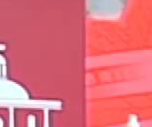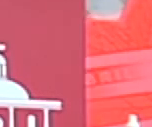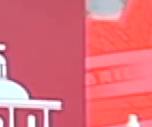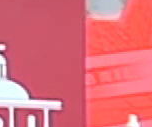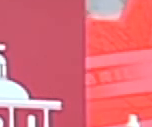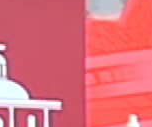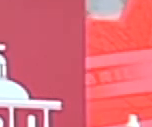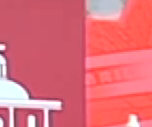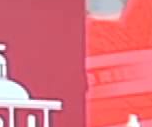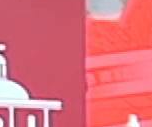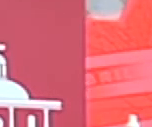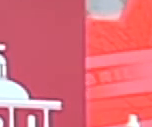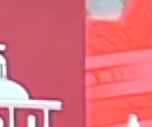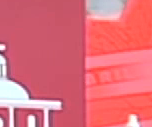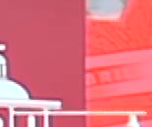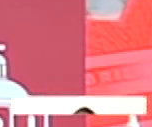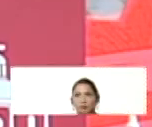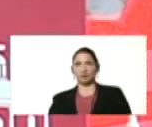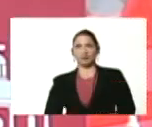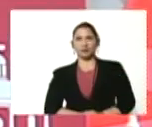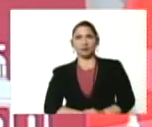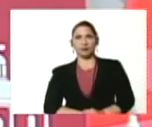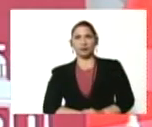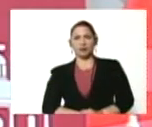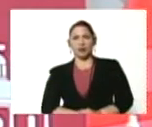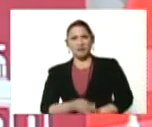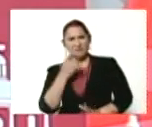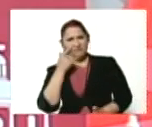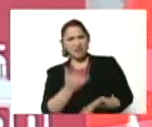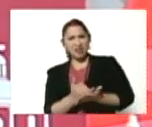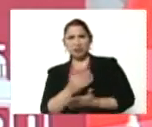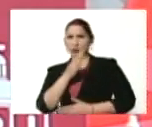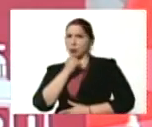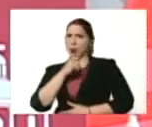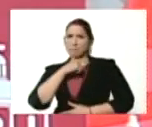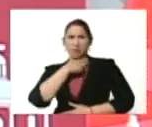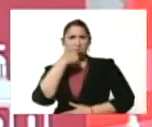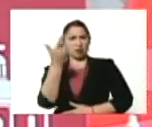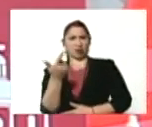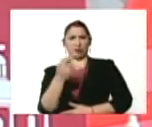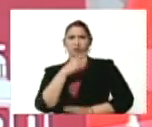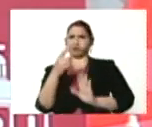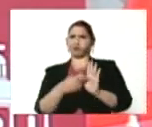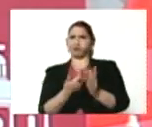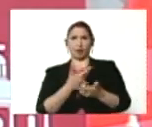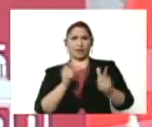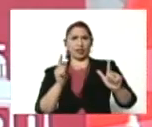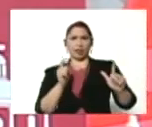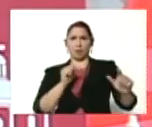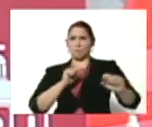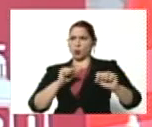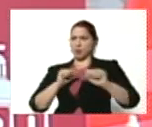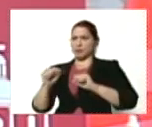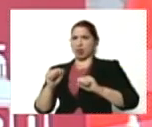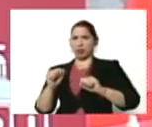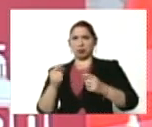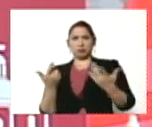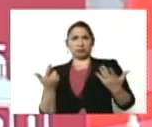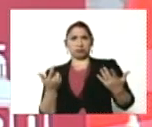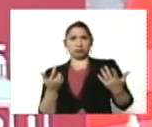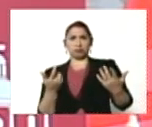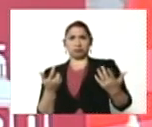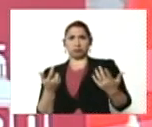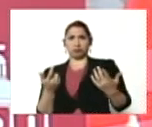Fíjense con qué desparpajo, con qué absoluta libertad de movimiento se desplaza